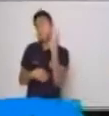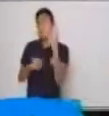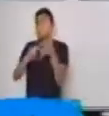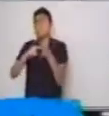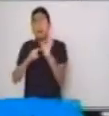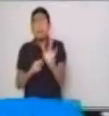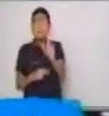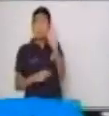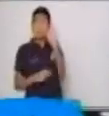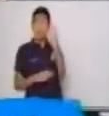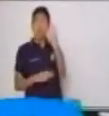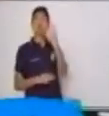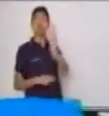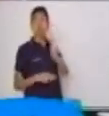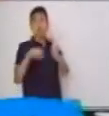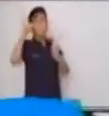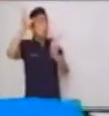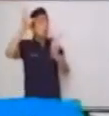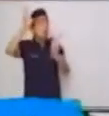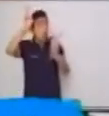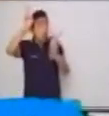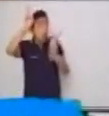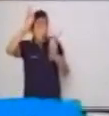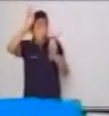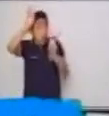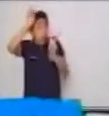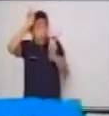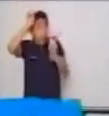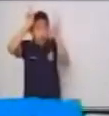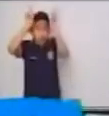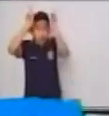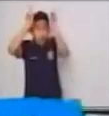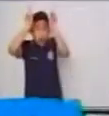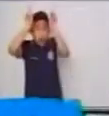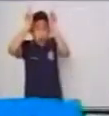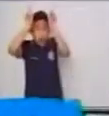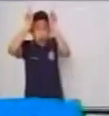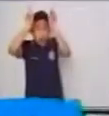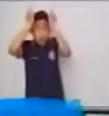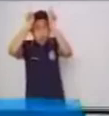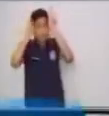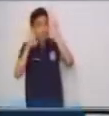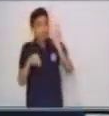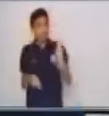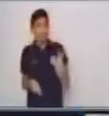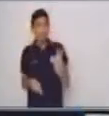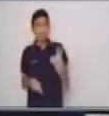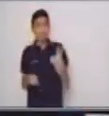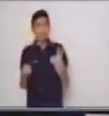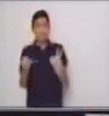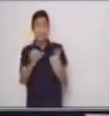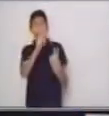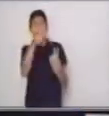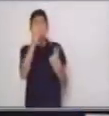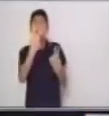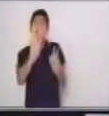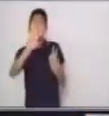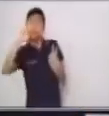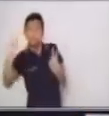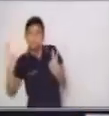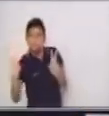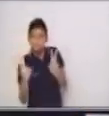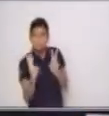agrupando. Aquí ella había encontrado dos conejos y se agregaron tres. Muy